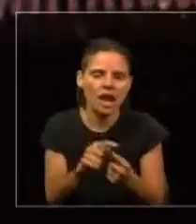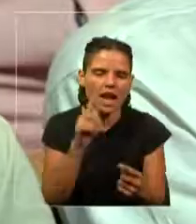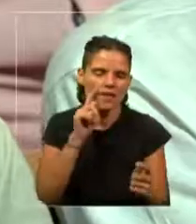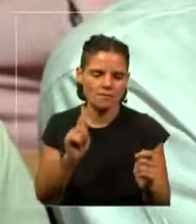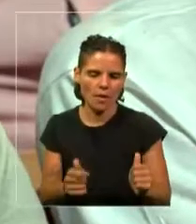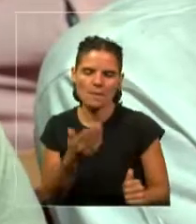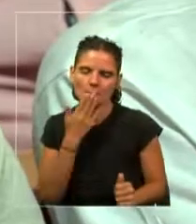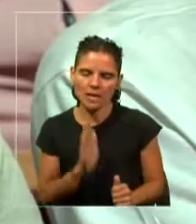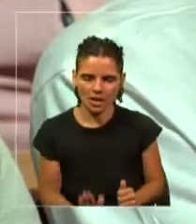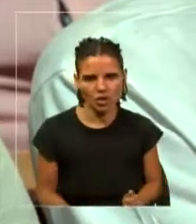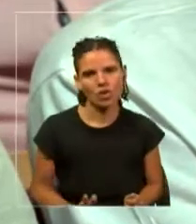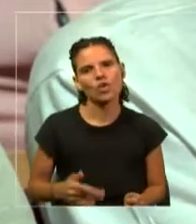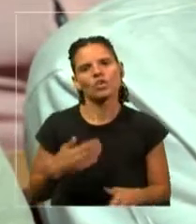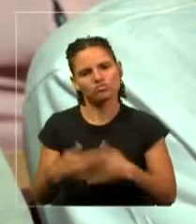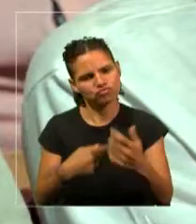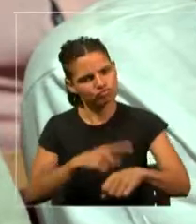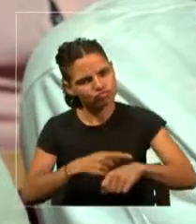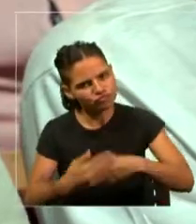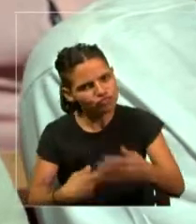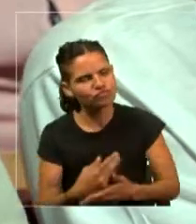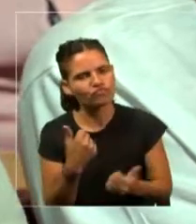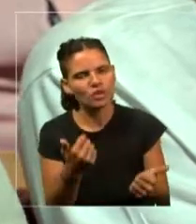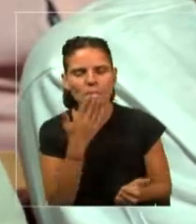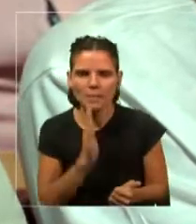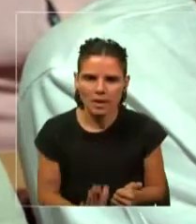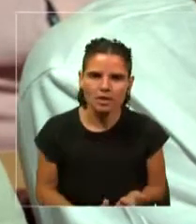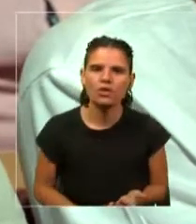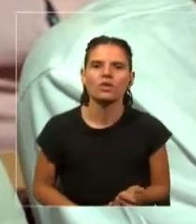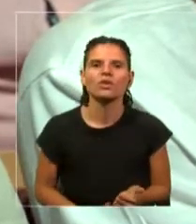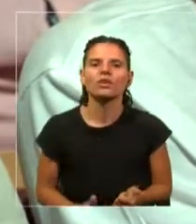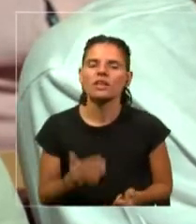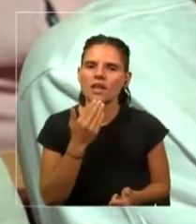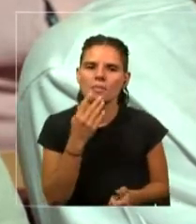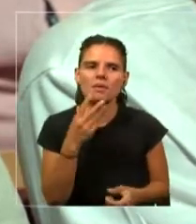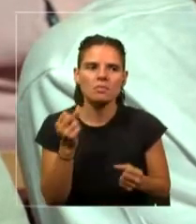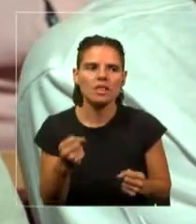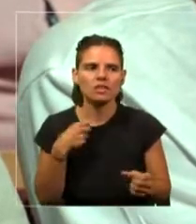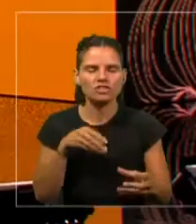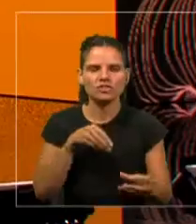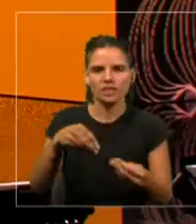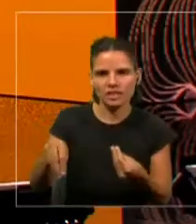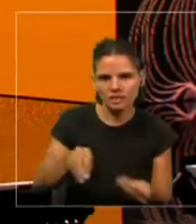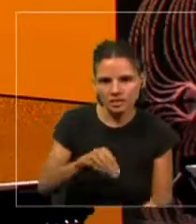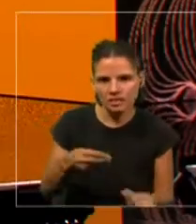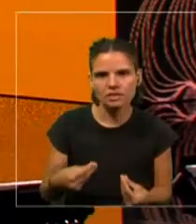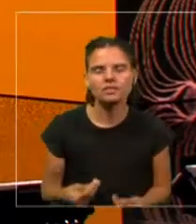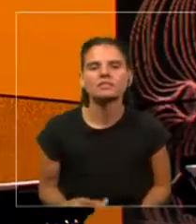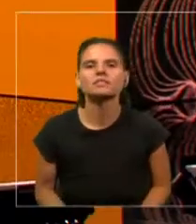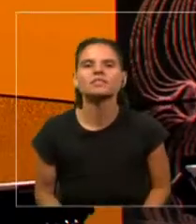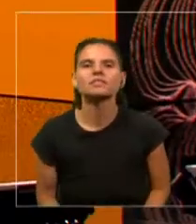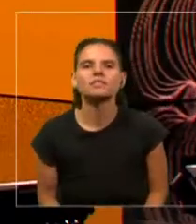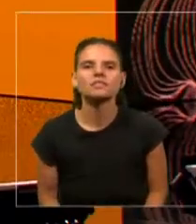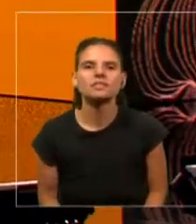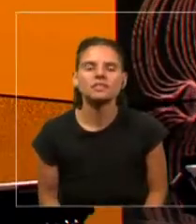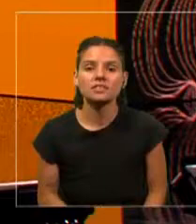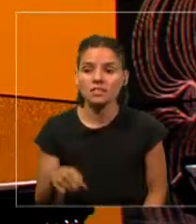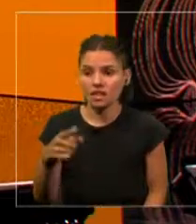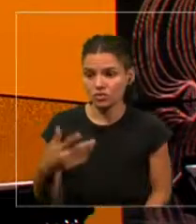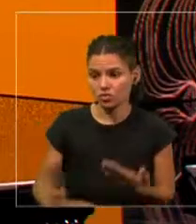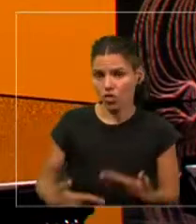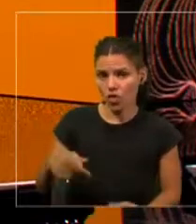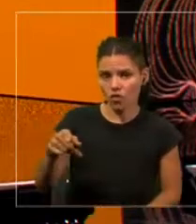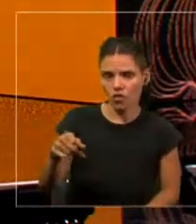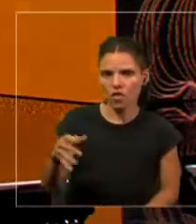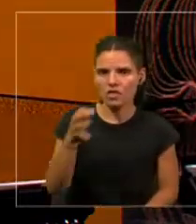optimización mayor, incluso la mayor docilidad. Y esos robots nos dicen, estos